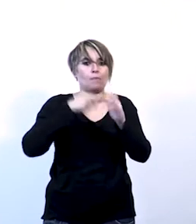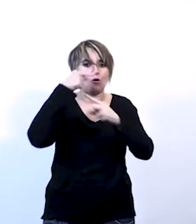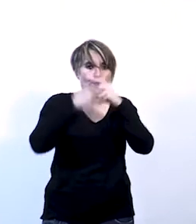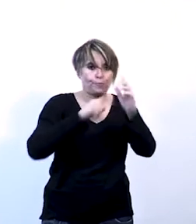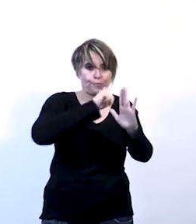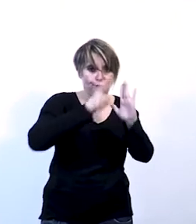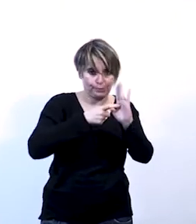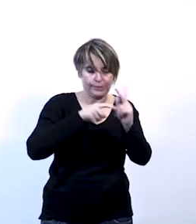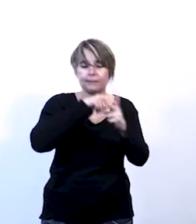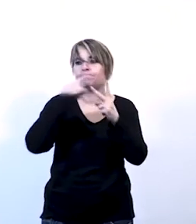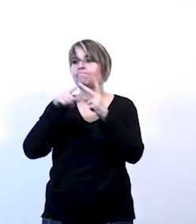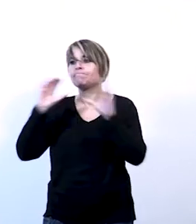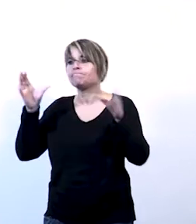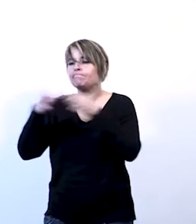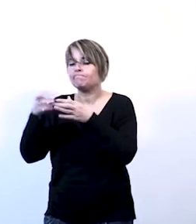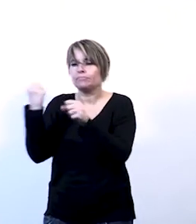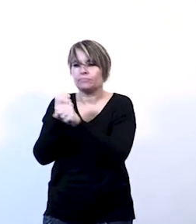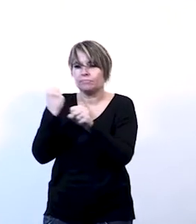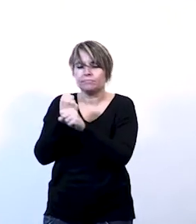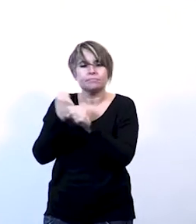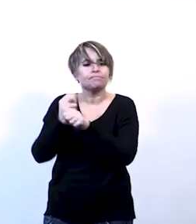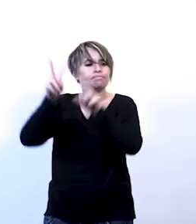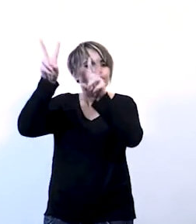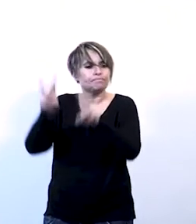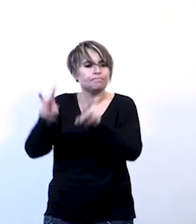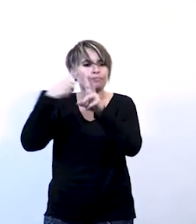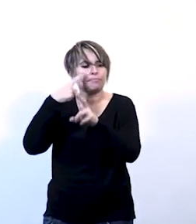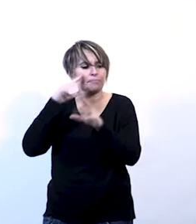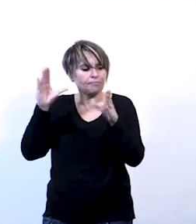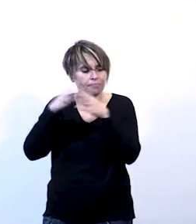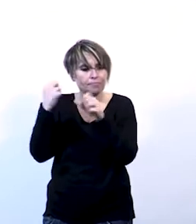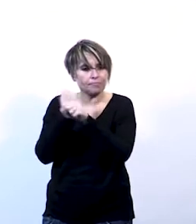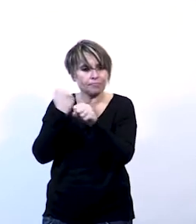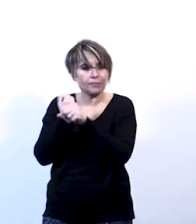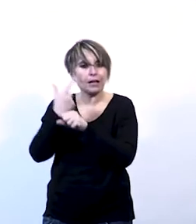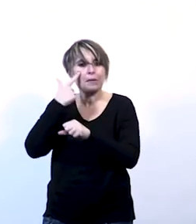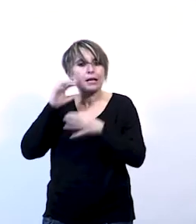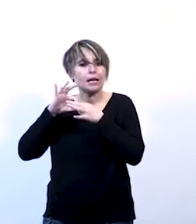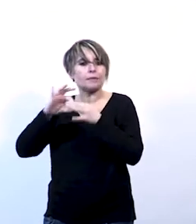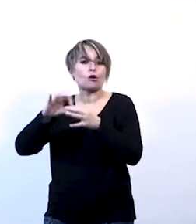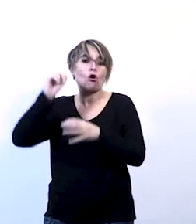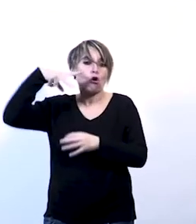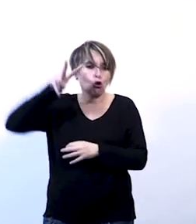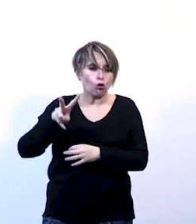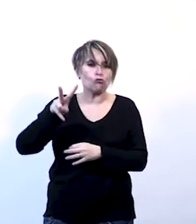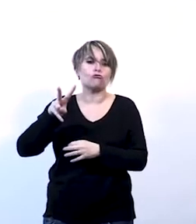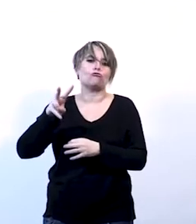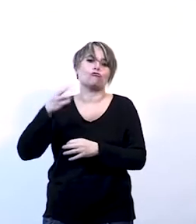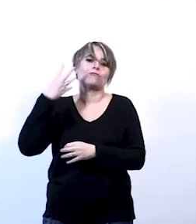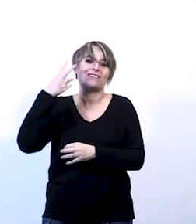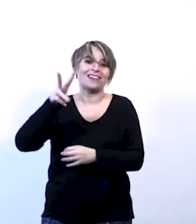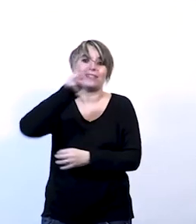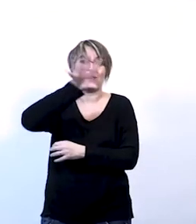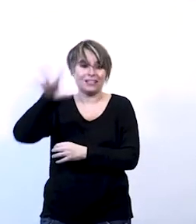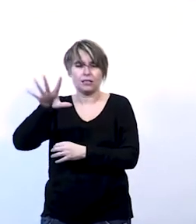una coalición para trabajar sobre la decisión de las Naciones Unidas 1325.